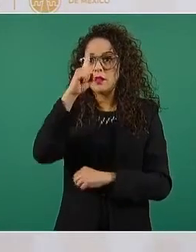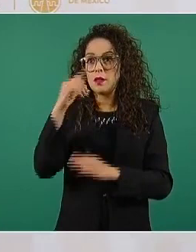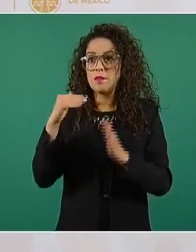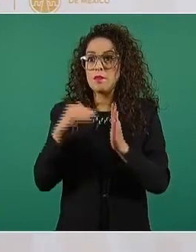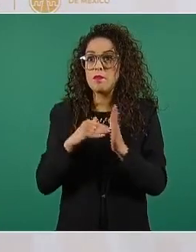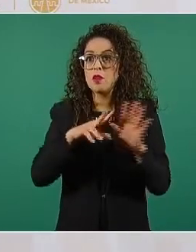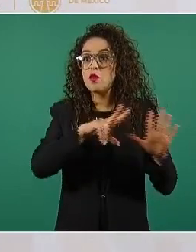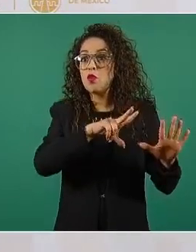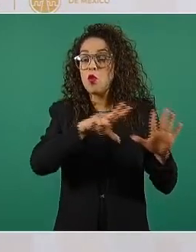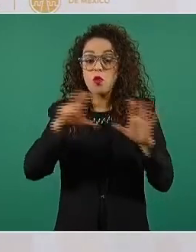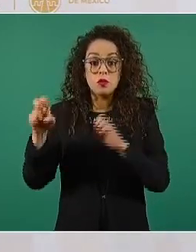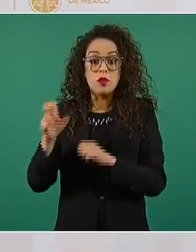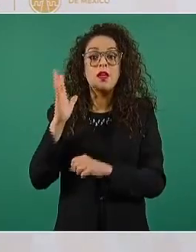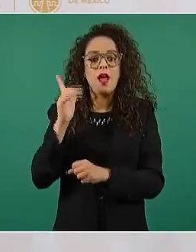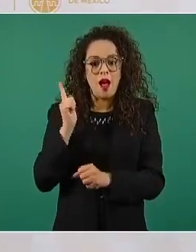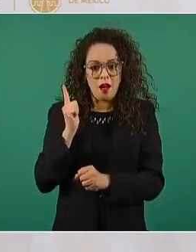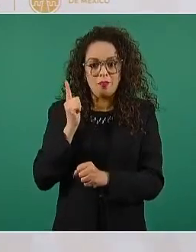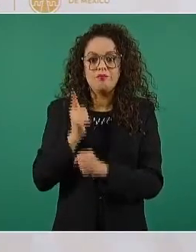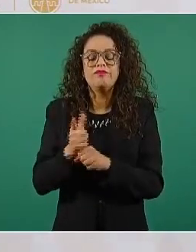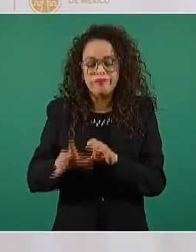1800.